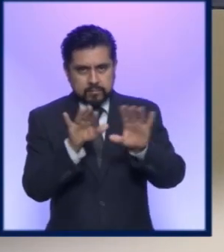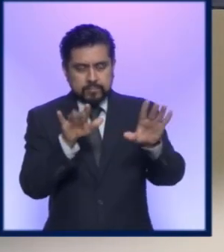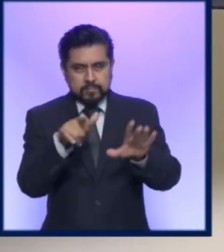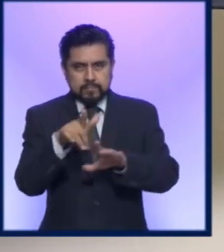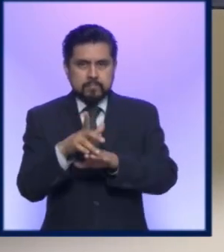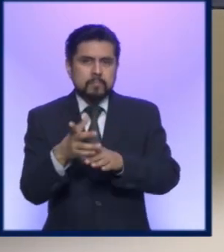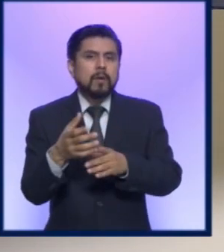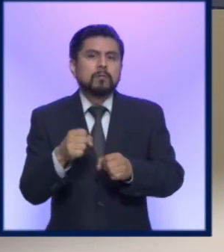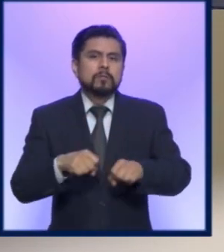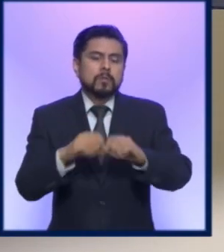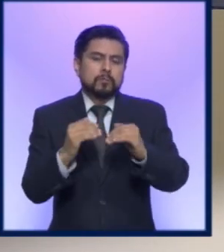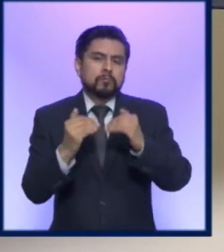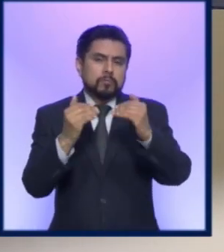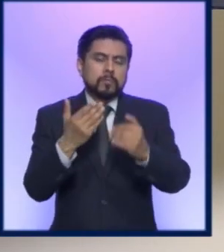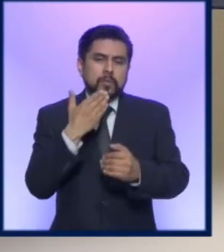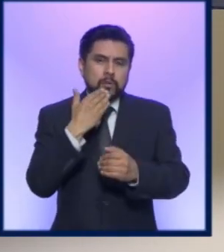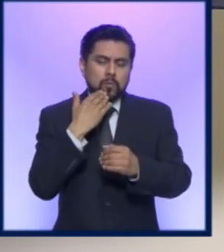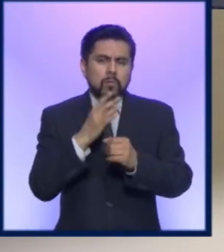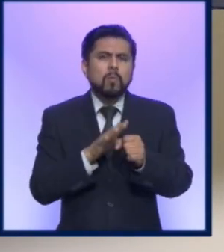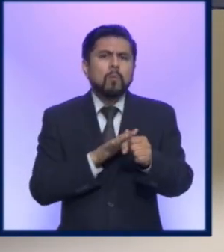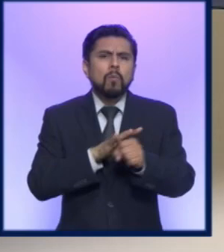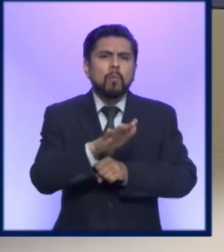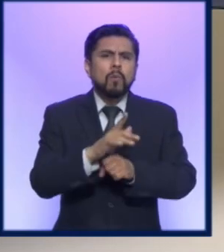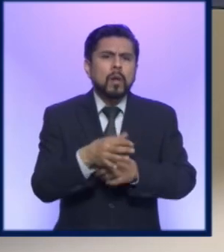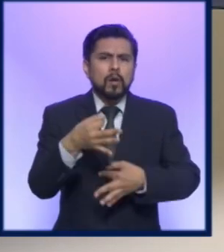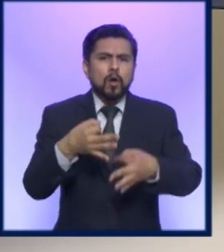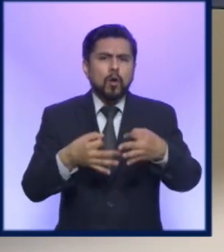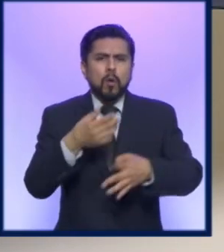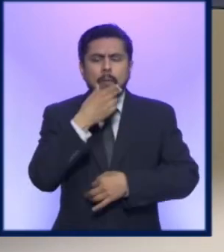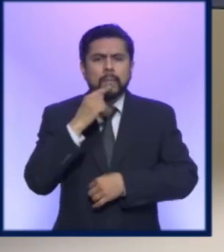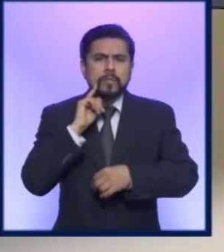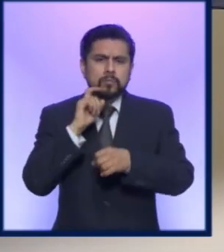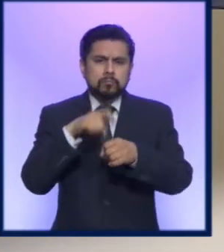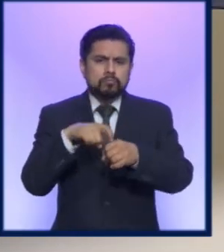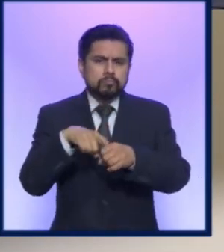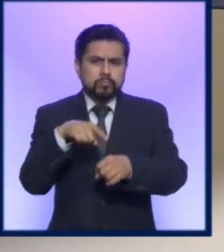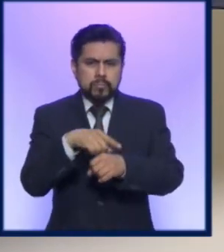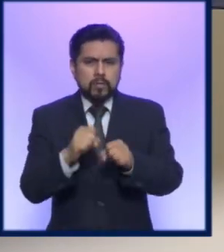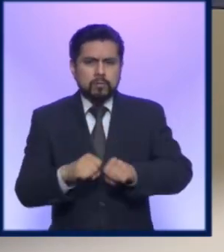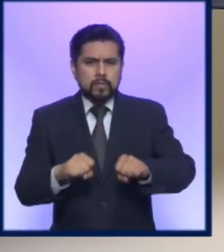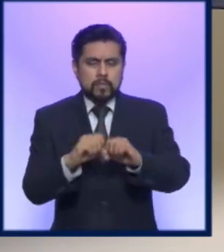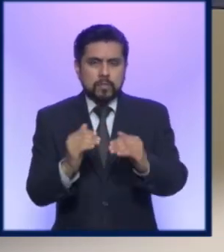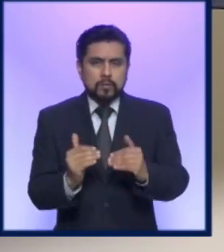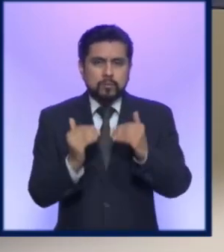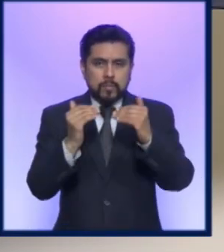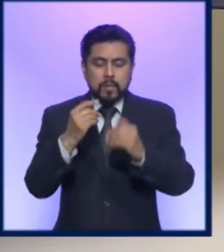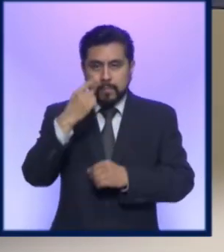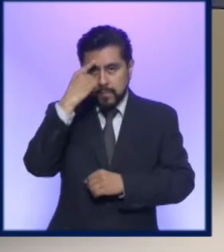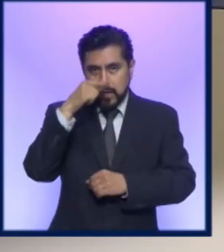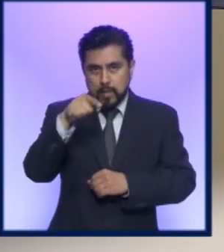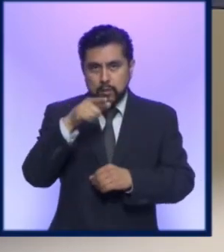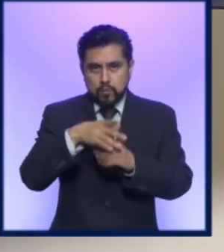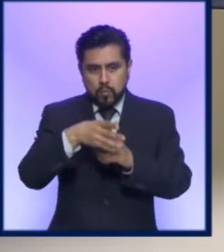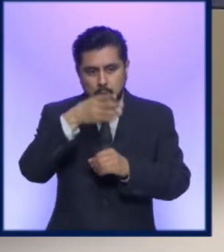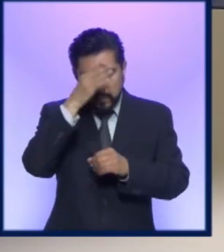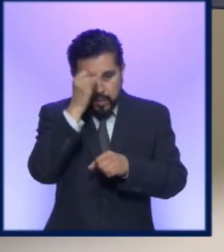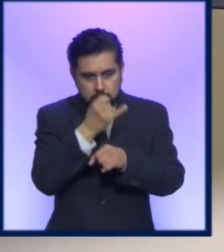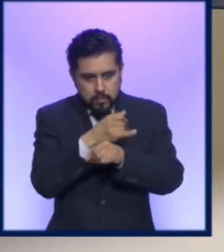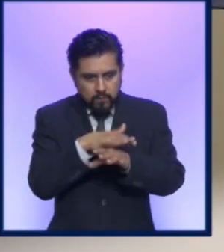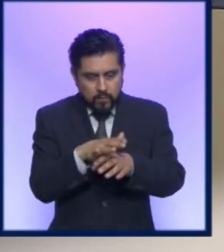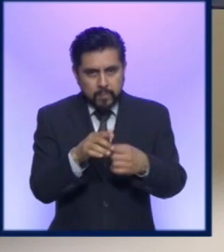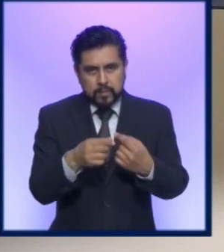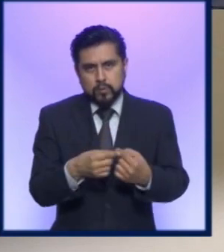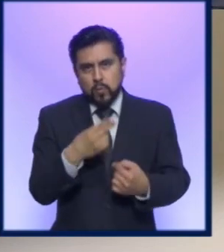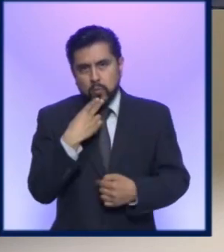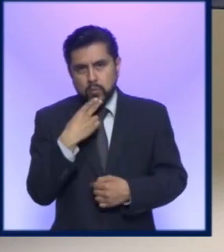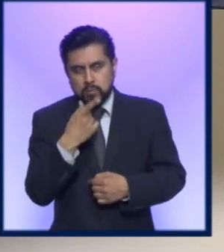especial Los criterios de la actual integración de magistradas y magistrados de la sala superior a fin de que usted cuente con información que le sea